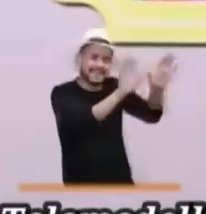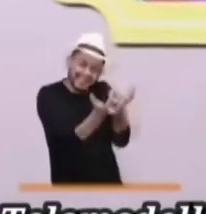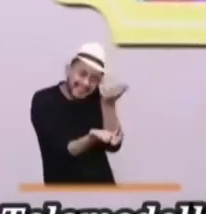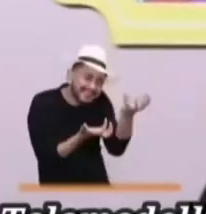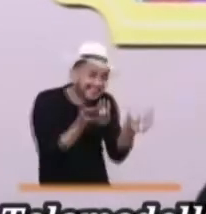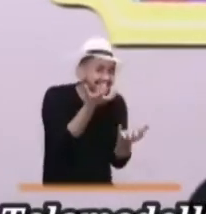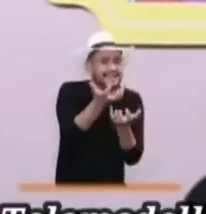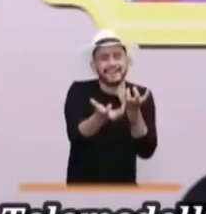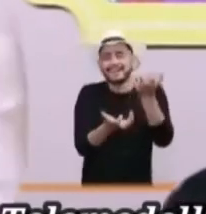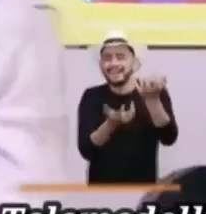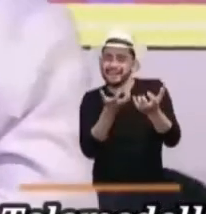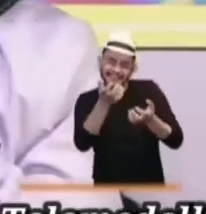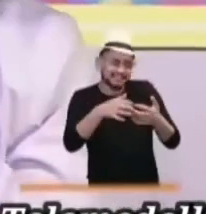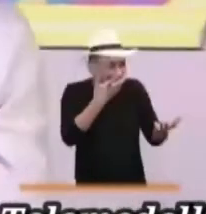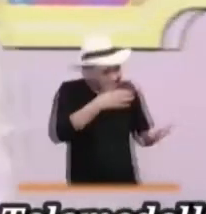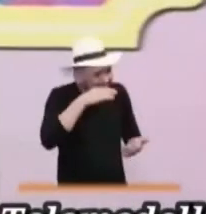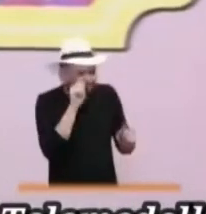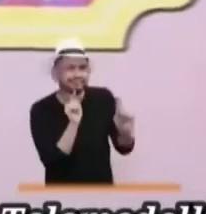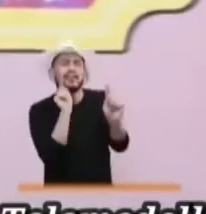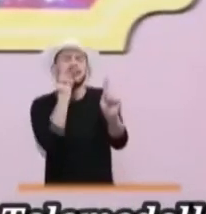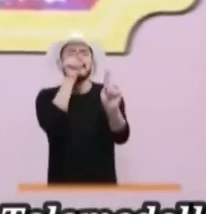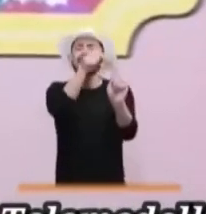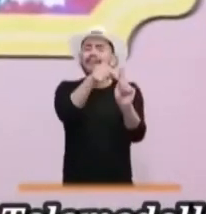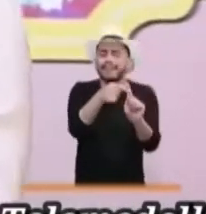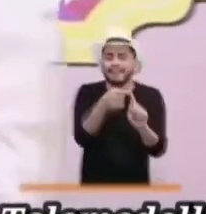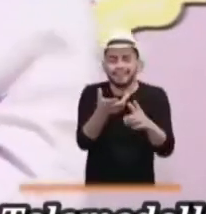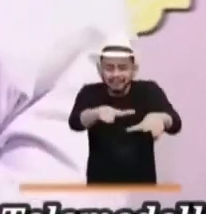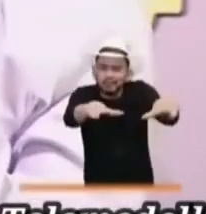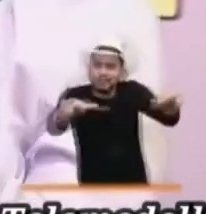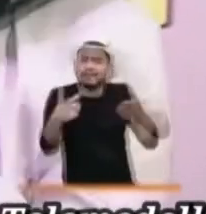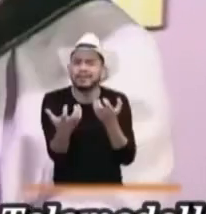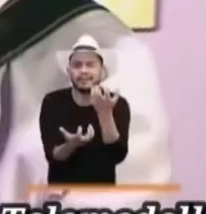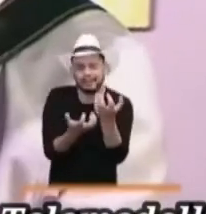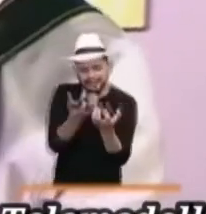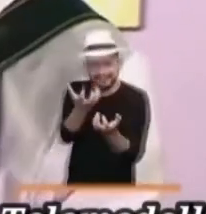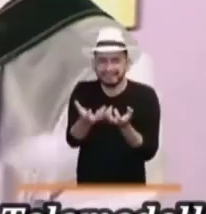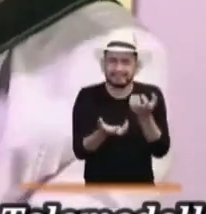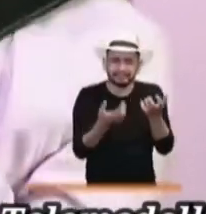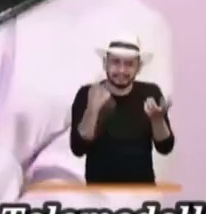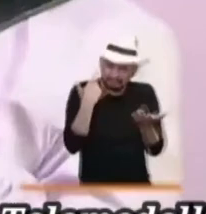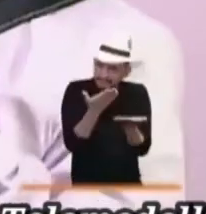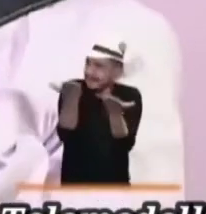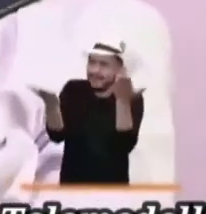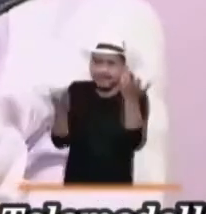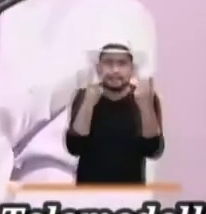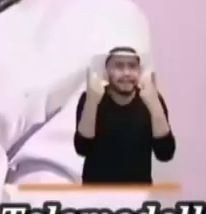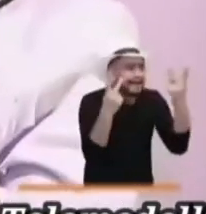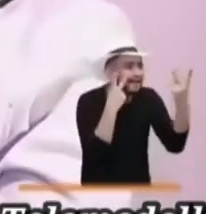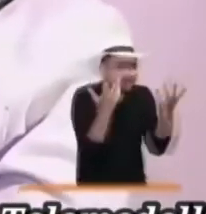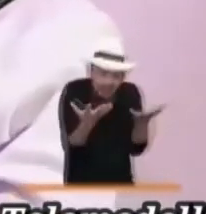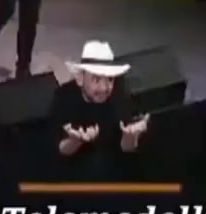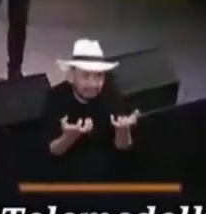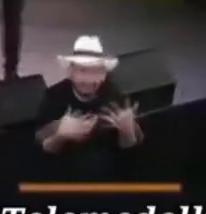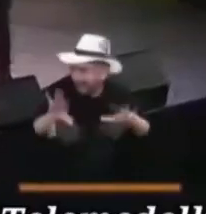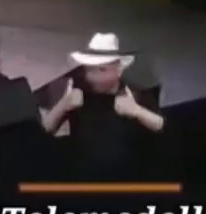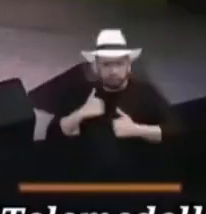Que queda en la quinta porra, que para los visitantes hay claro con más